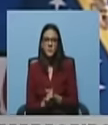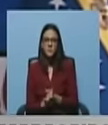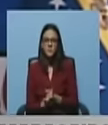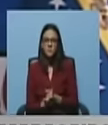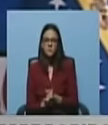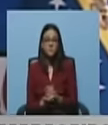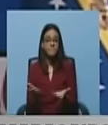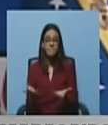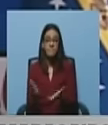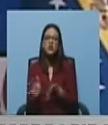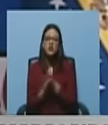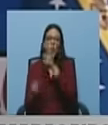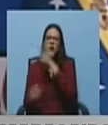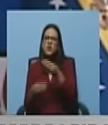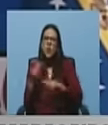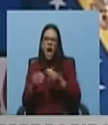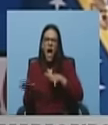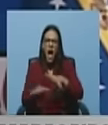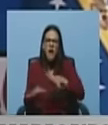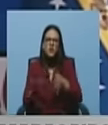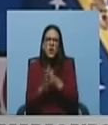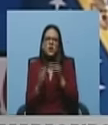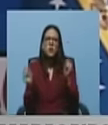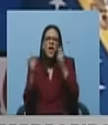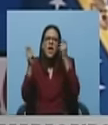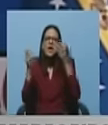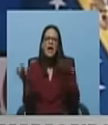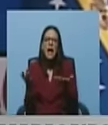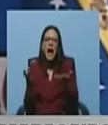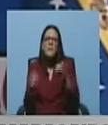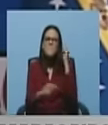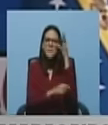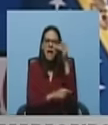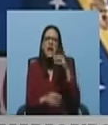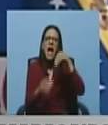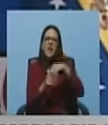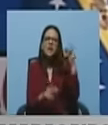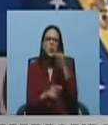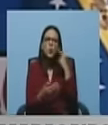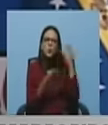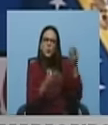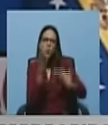bueno, actos, en esos actos de campaña en el Estado Zulia.